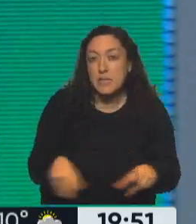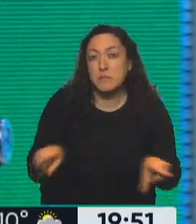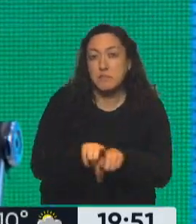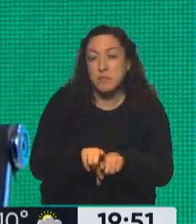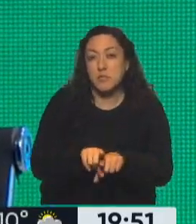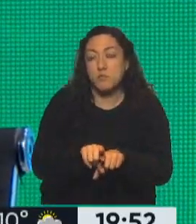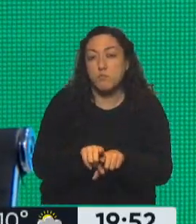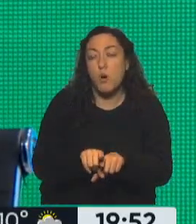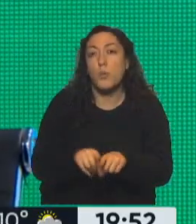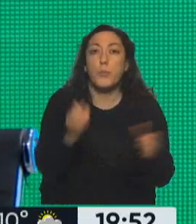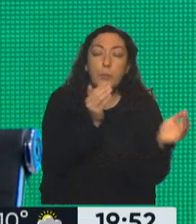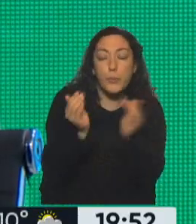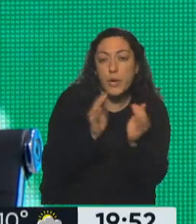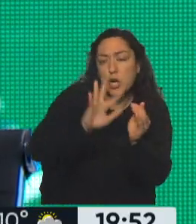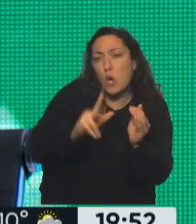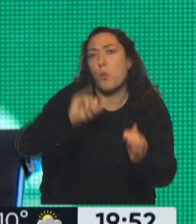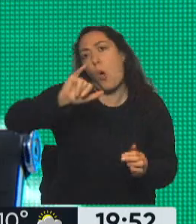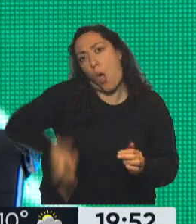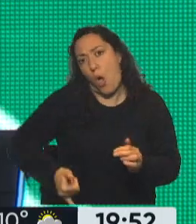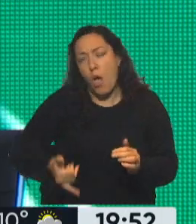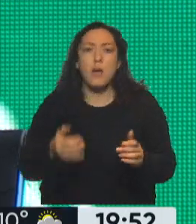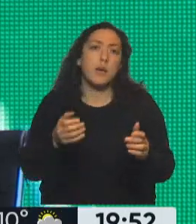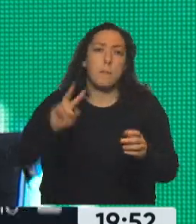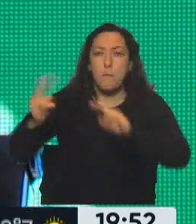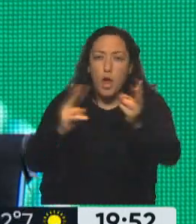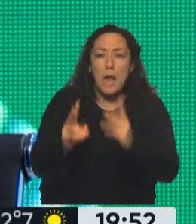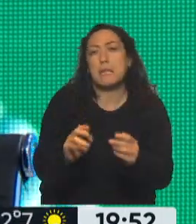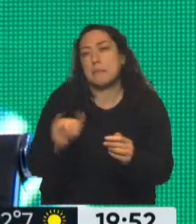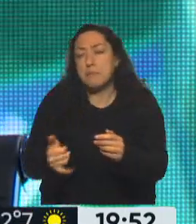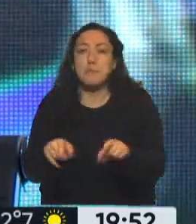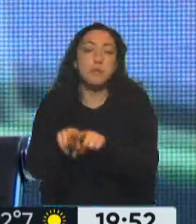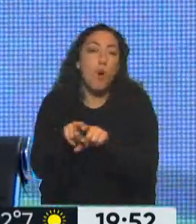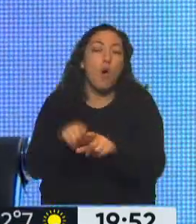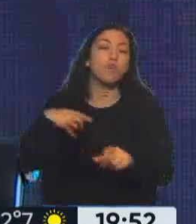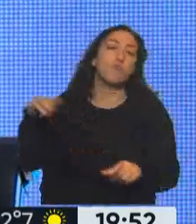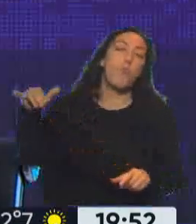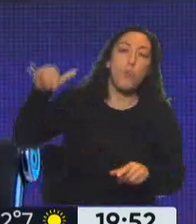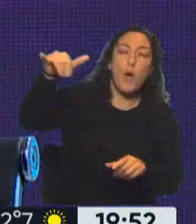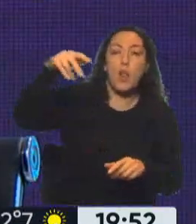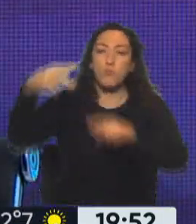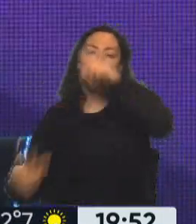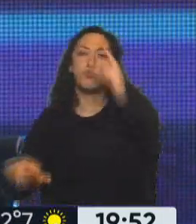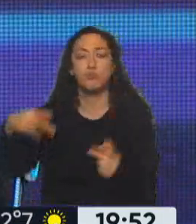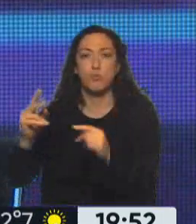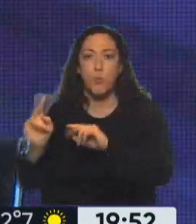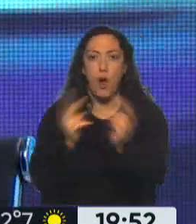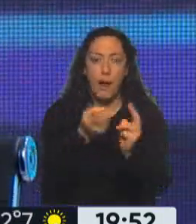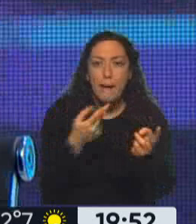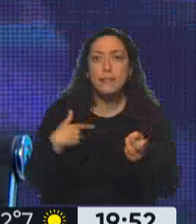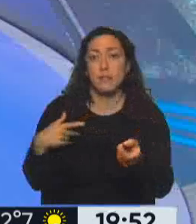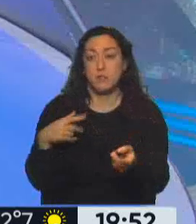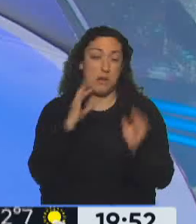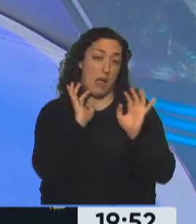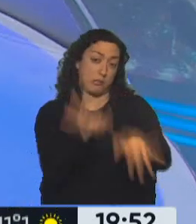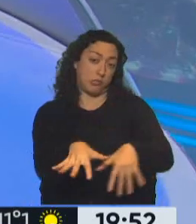reivindicando el robo de bebés, reivindicando la muerte, los vuelos de la muerte. ¿Qué pensás de eso? No, para Vos. mí es un asco,